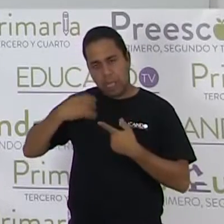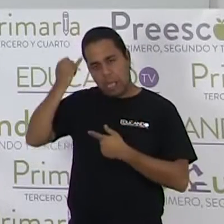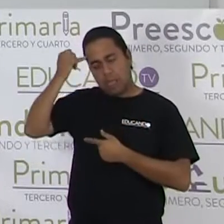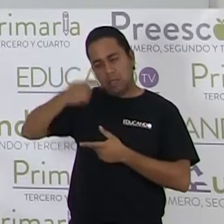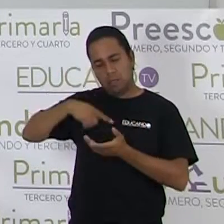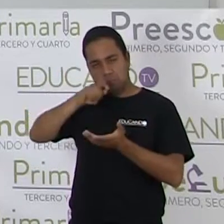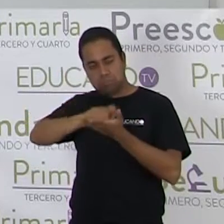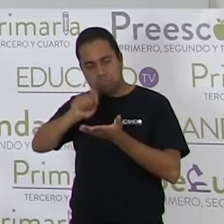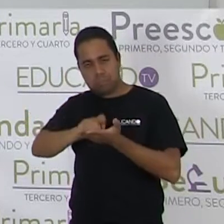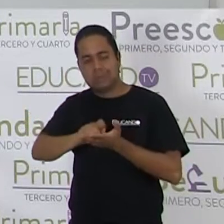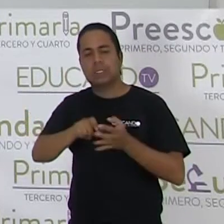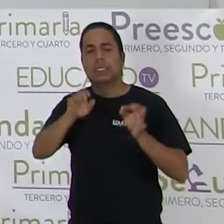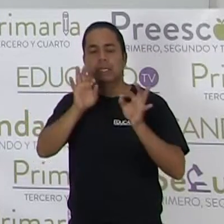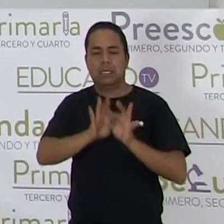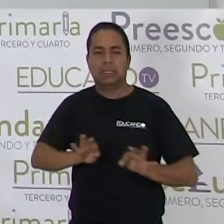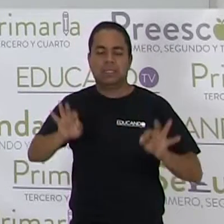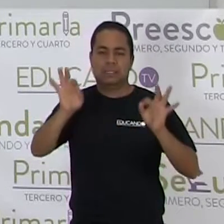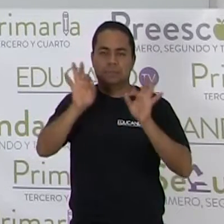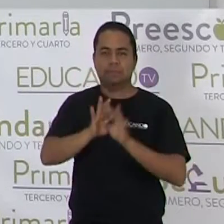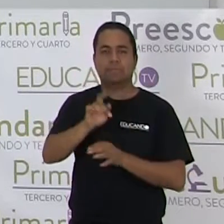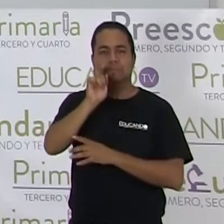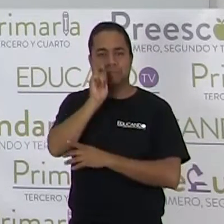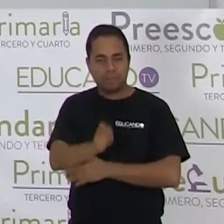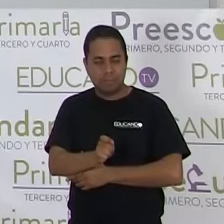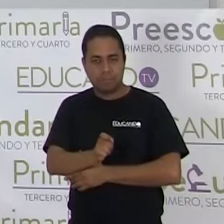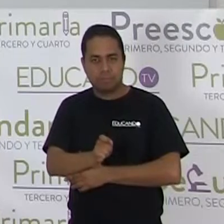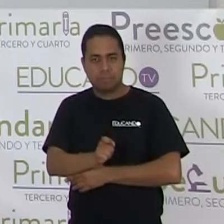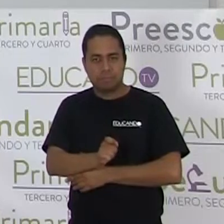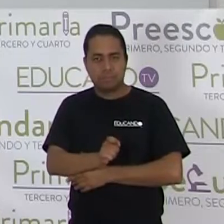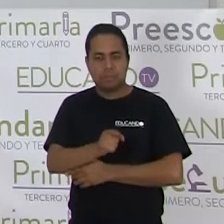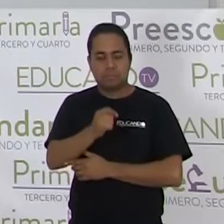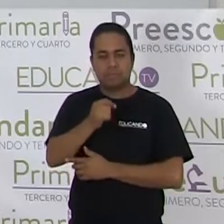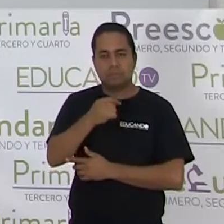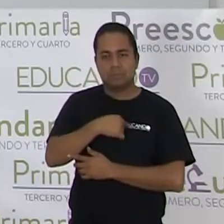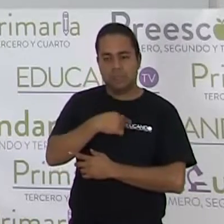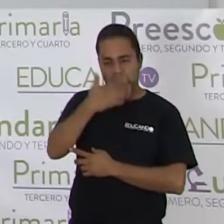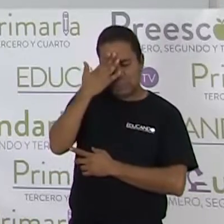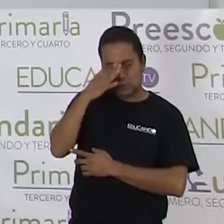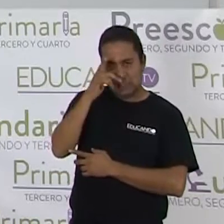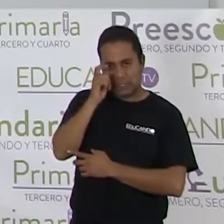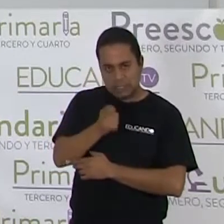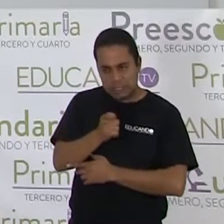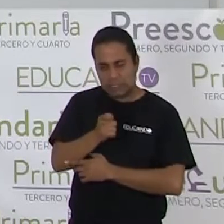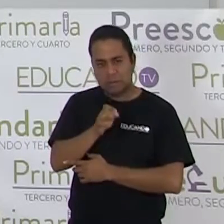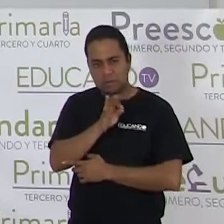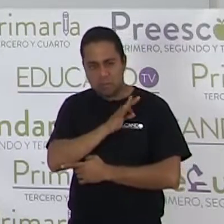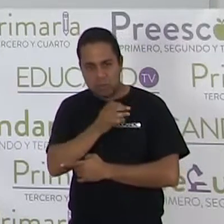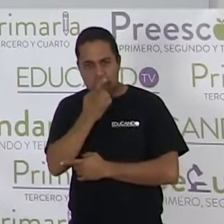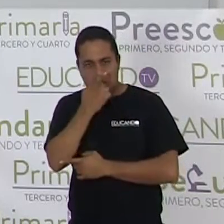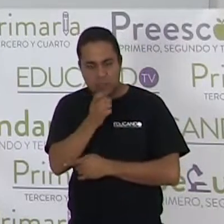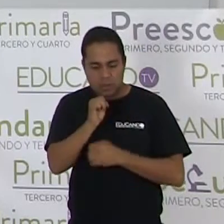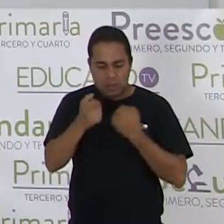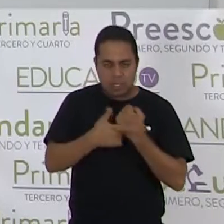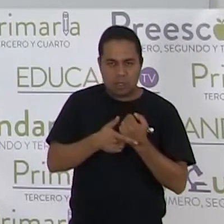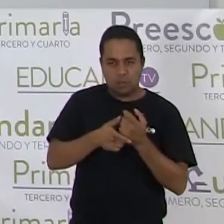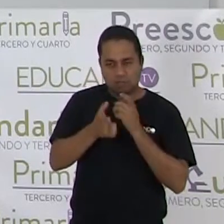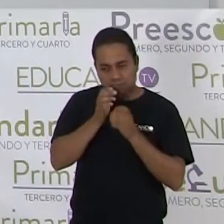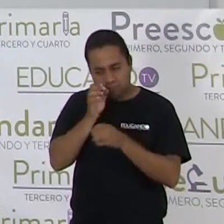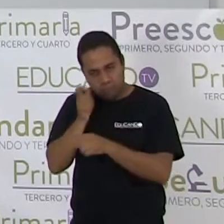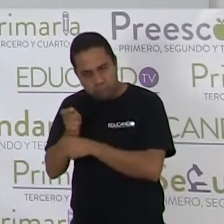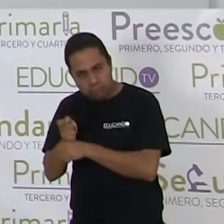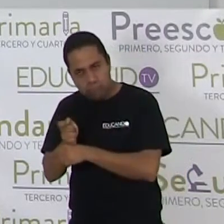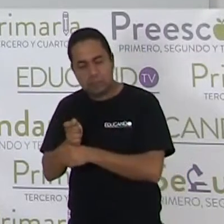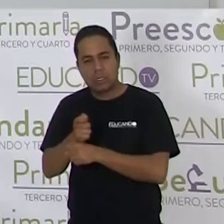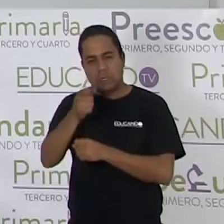necesario que pueda interpretar tanto lo que quiere decir, lo que quiere comunicar y los sentimientos de